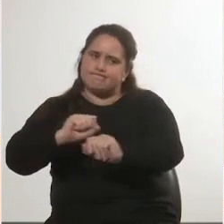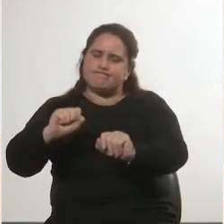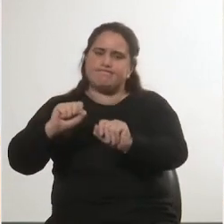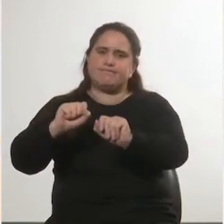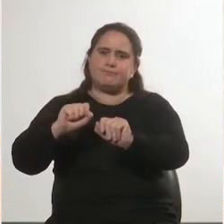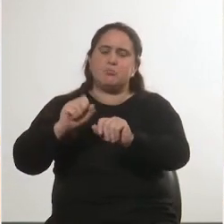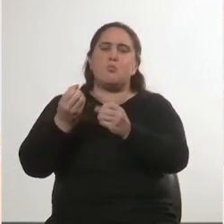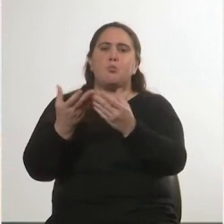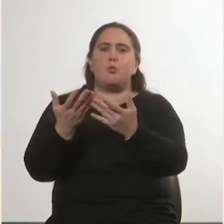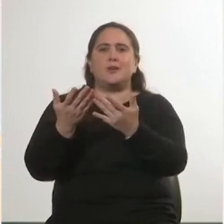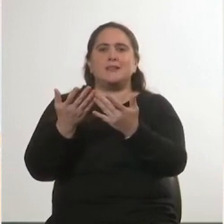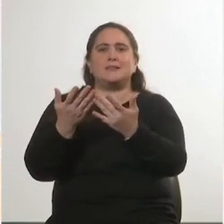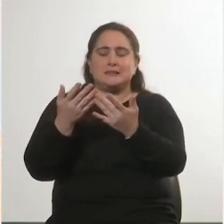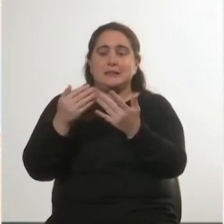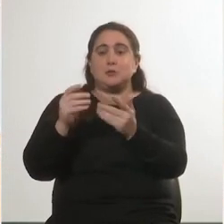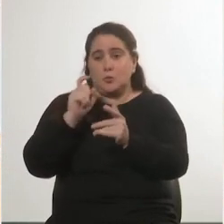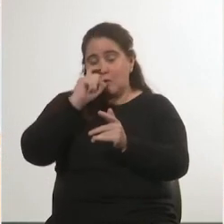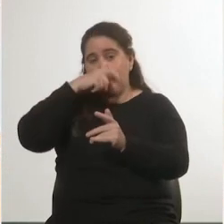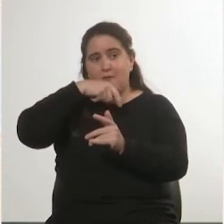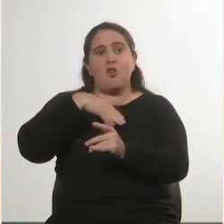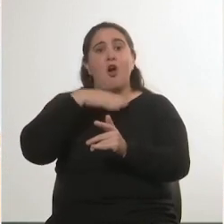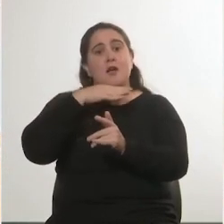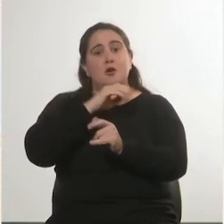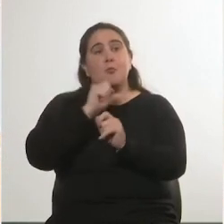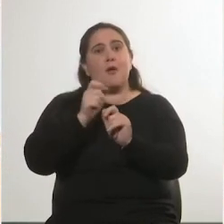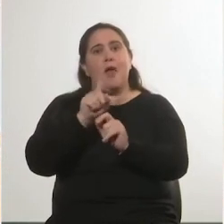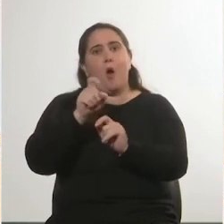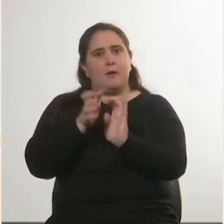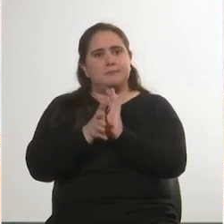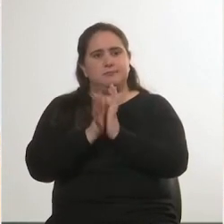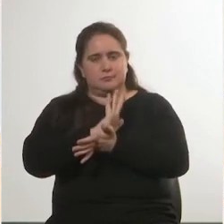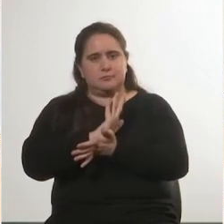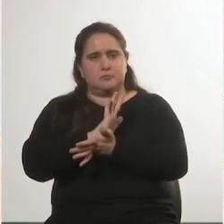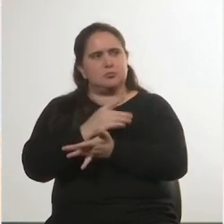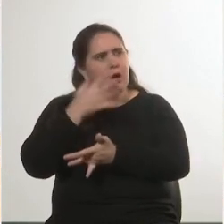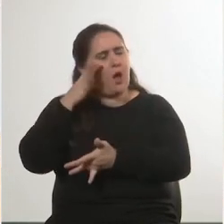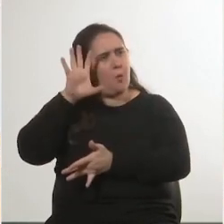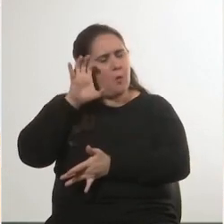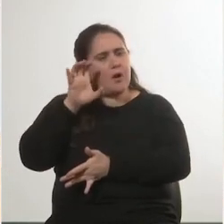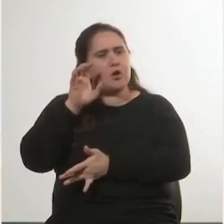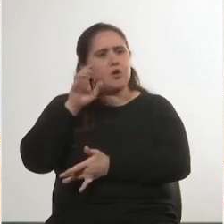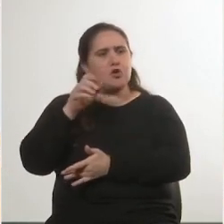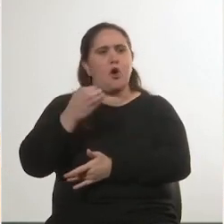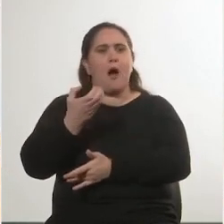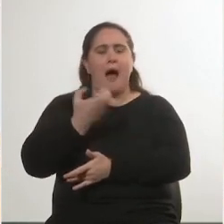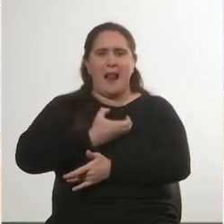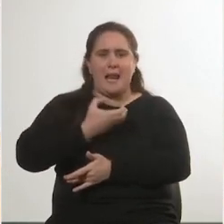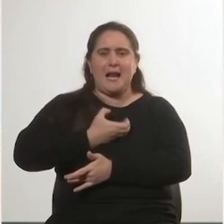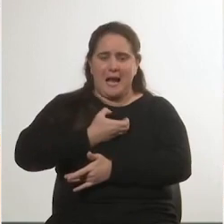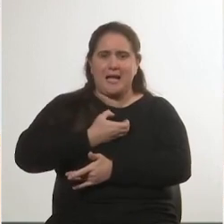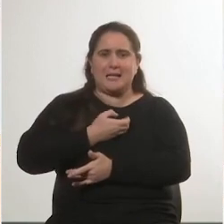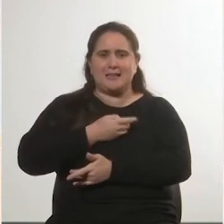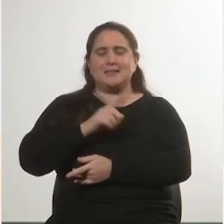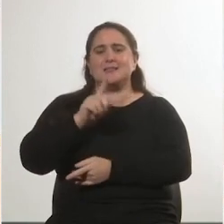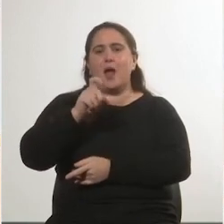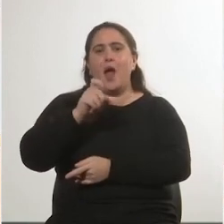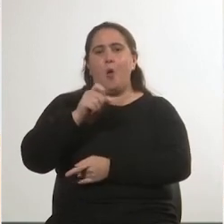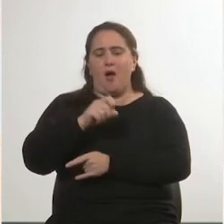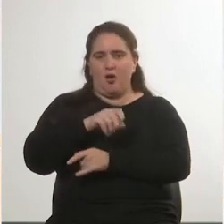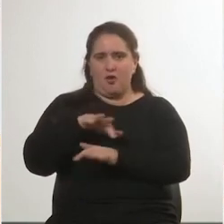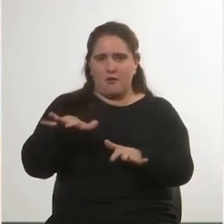la amenaza que había de que el área metropolitana se quedara sin agua. Yo recuerdo al alcalde de Aguas